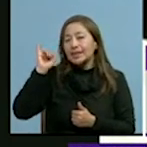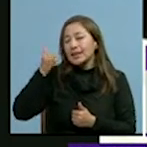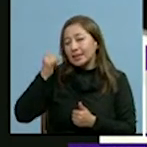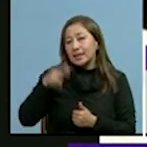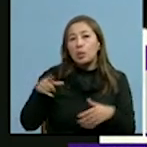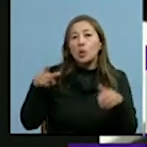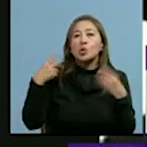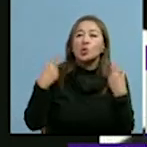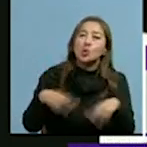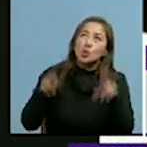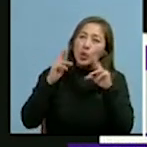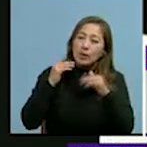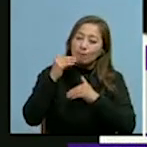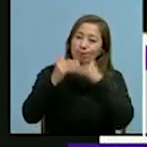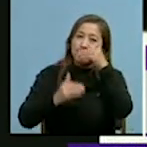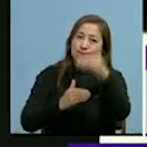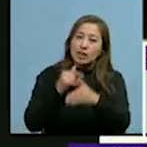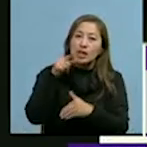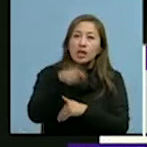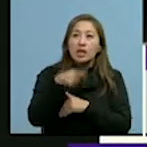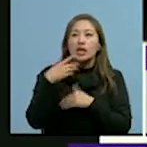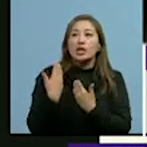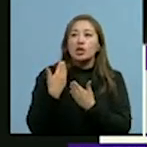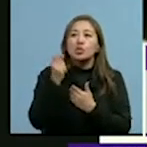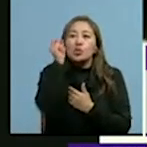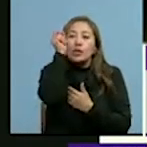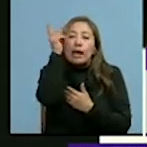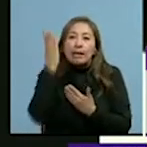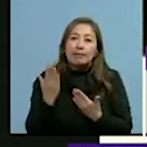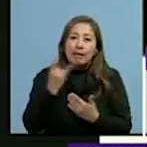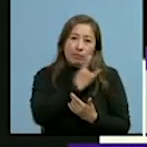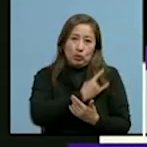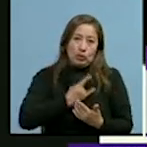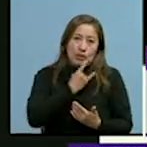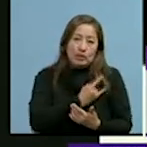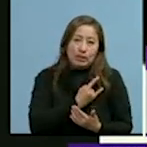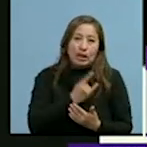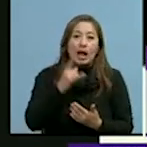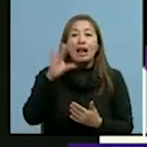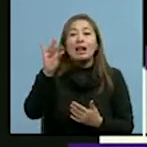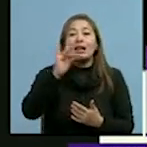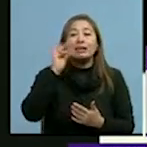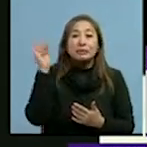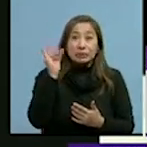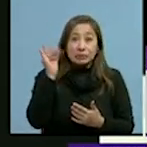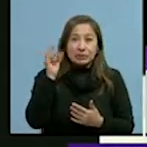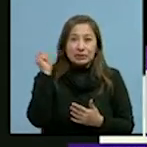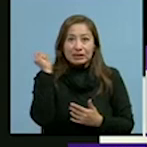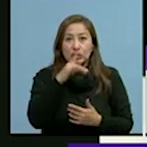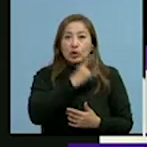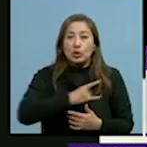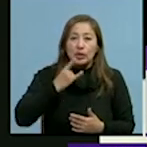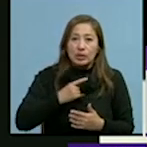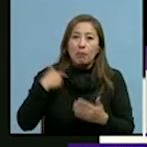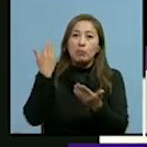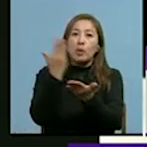ya estamos dando los primeros pasos. Es una iniciativa de la facultad, del decano César Arrueta, que lo plantea